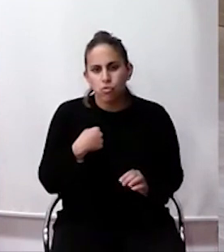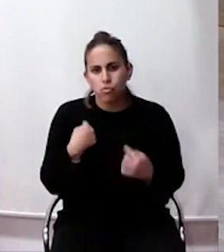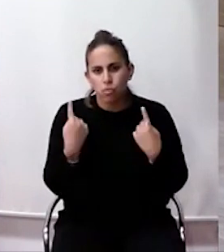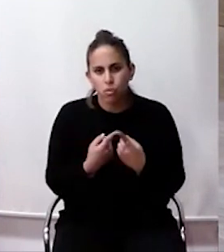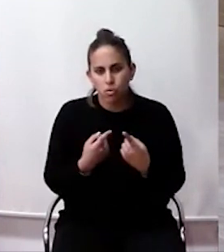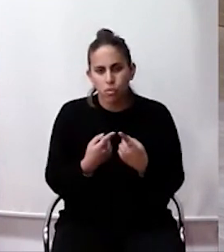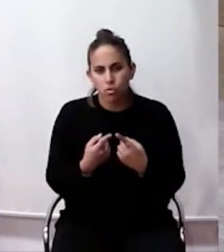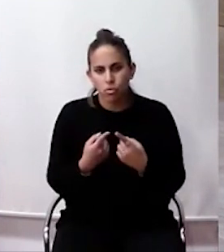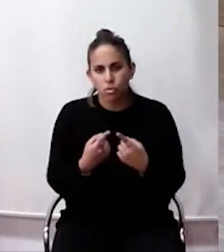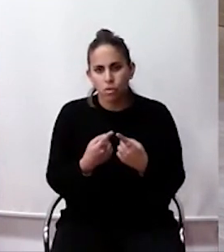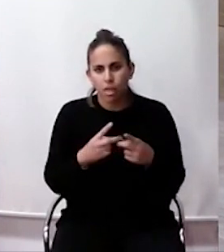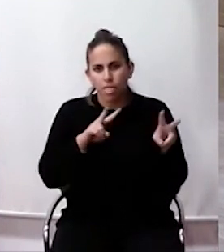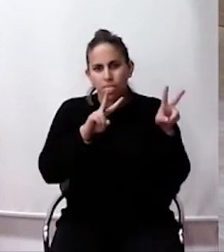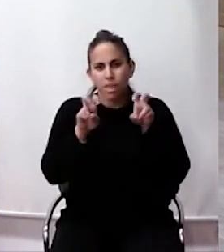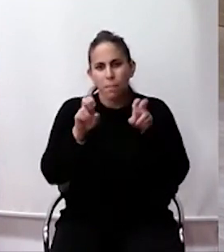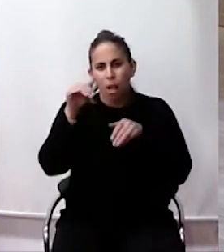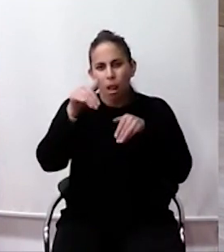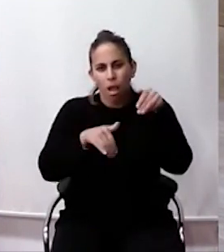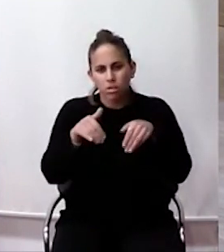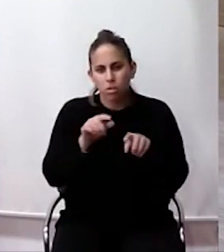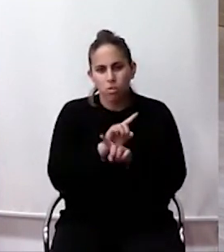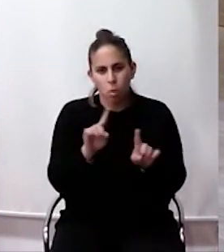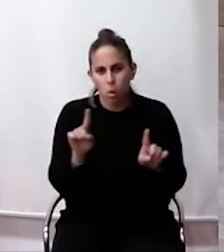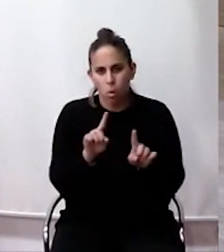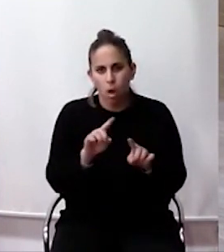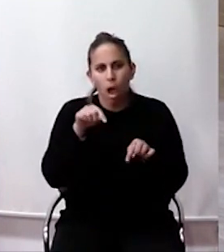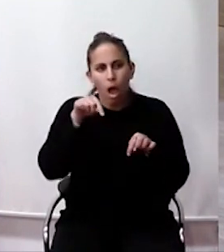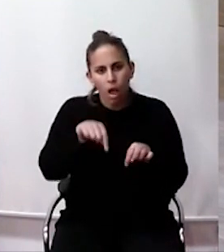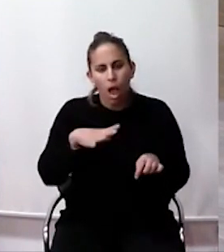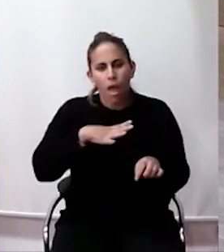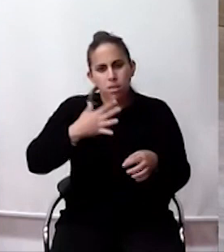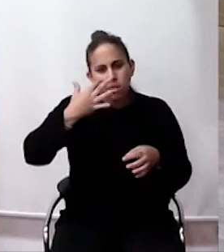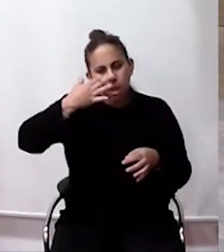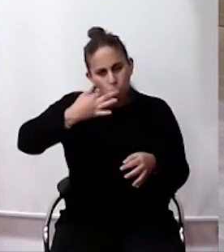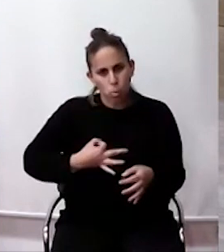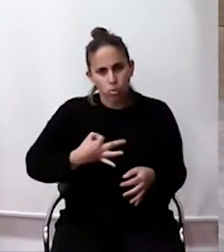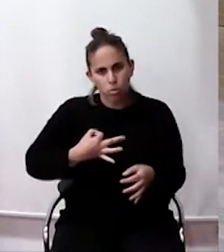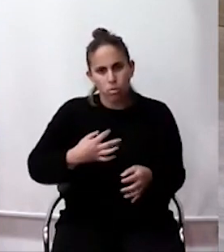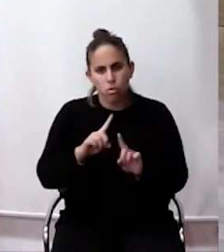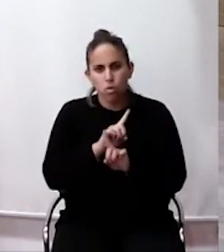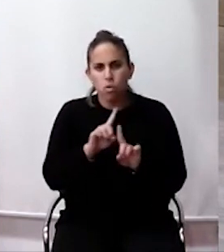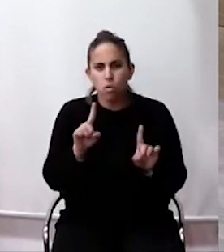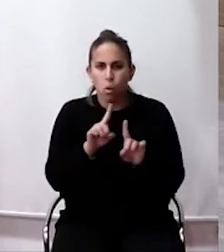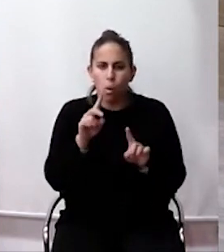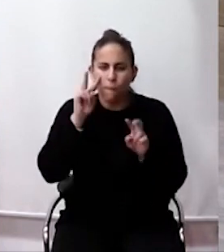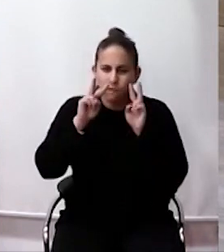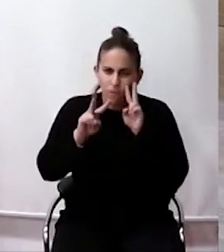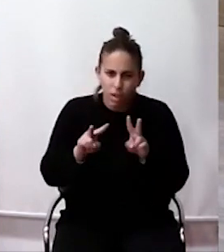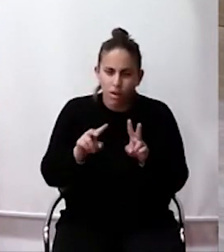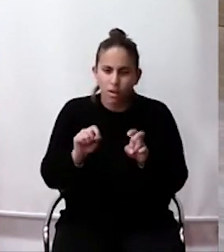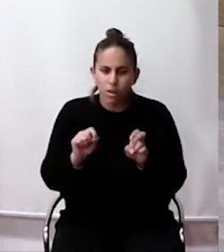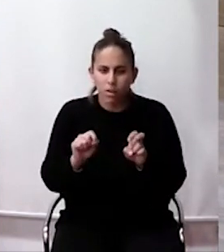esté atrás el tema electoral, ¿eh? Acá hay convicciones. Y no nos podemos estar